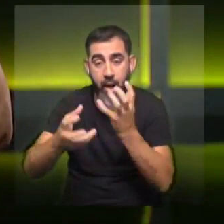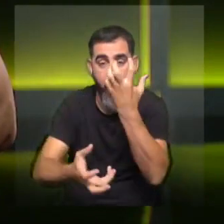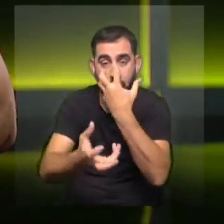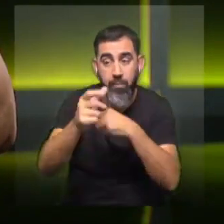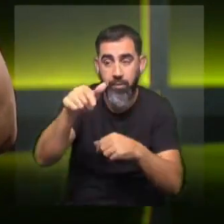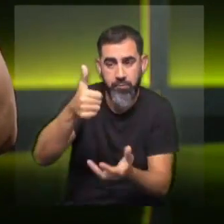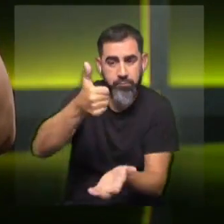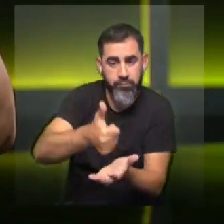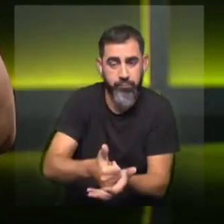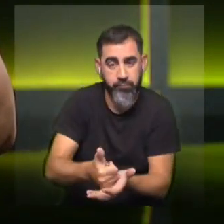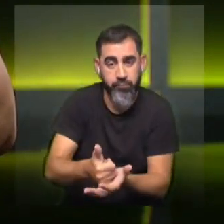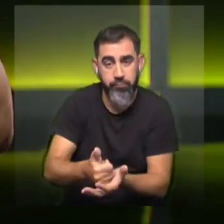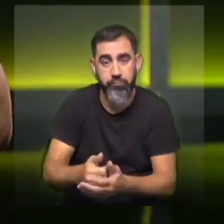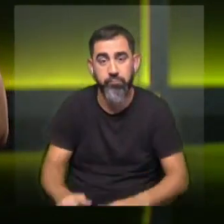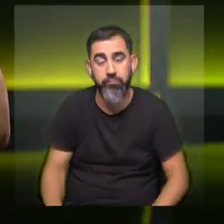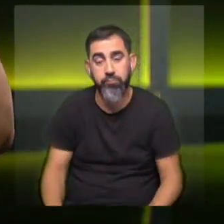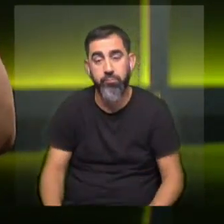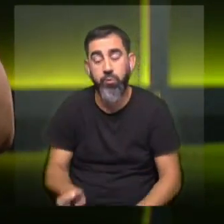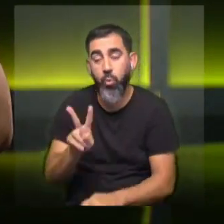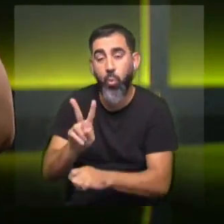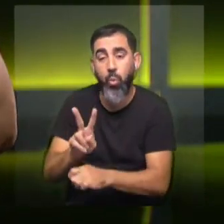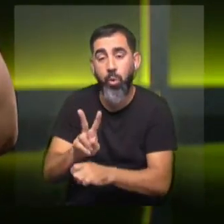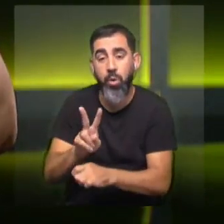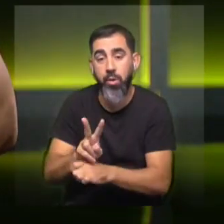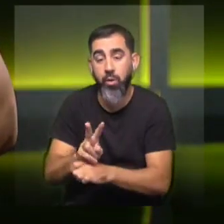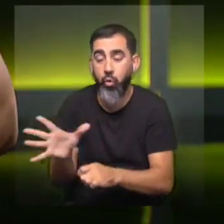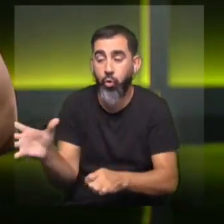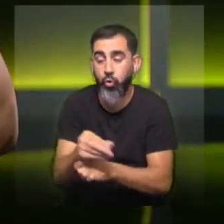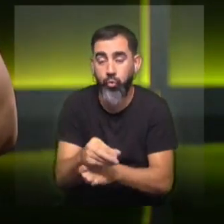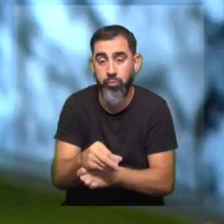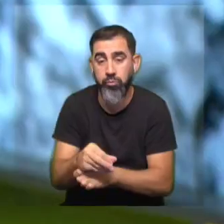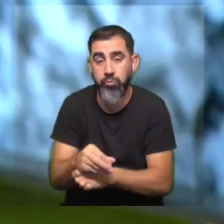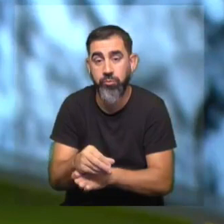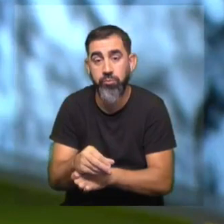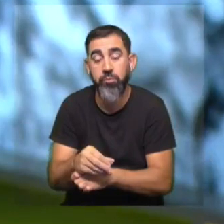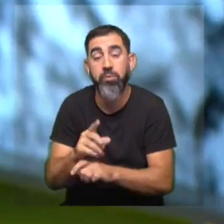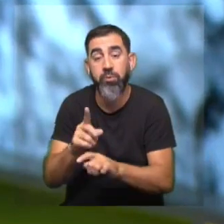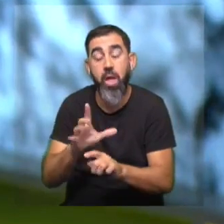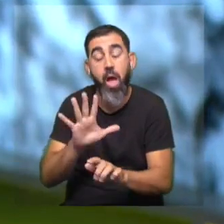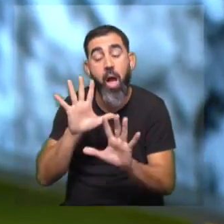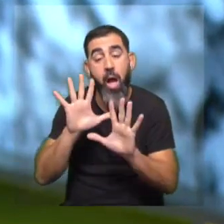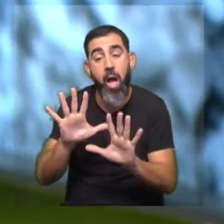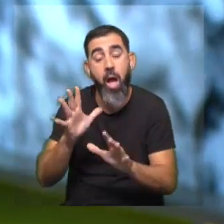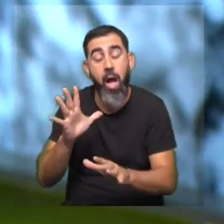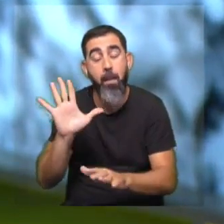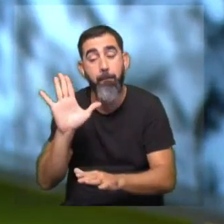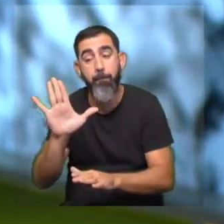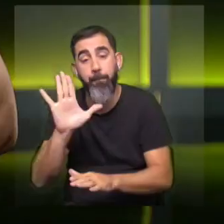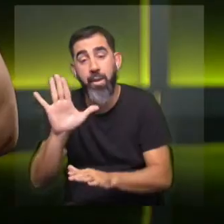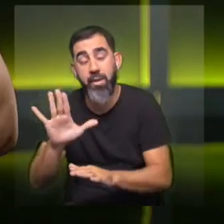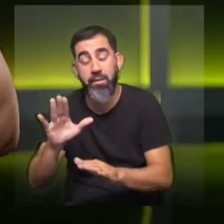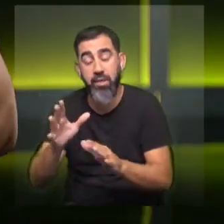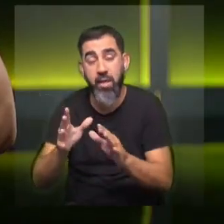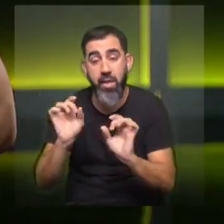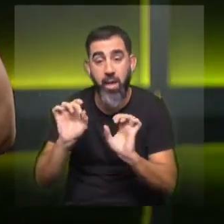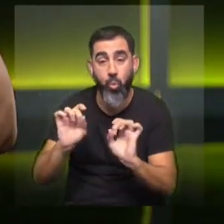están ahí y que cuidarlos es de todos. Y que sus hábitats están amenazados, están en reducción. Totalmente.